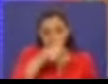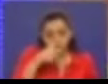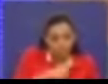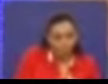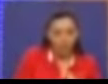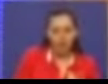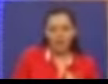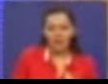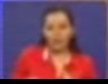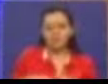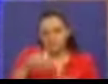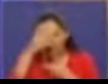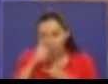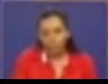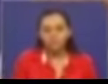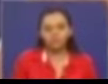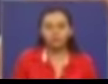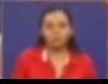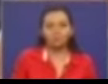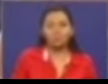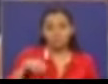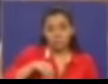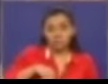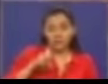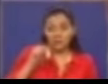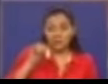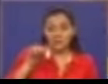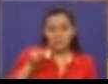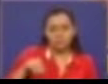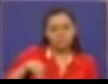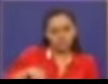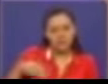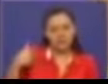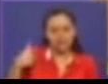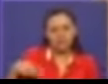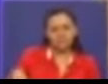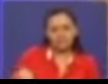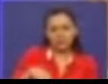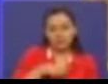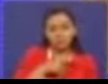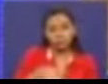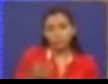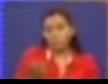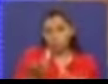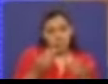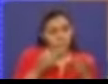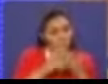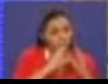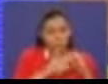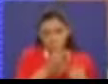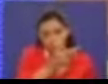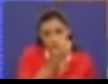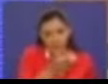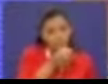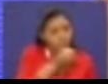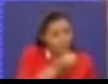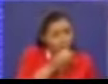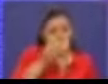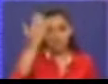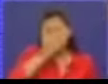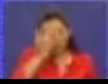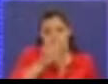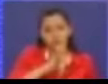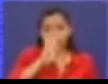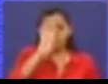y que tiene hasta dentro la propia SENAIN una unidad de la Fiscalía. Así que una cordial invitación, los medios que nos quieran acompañar, habrá